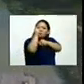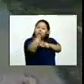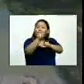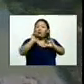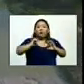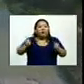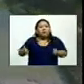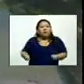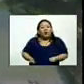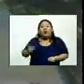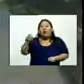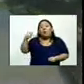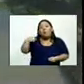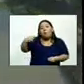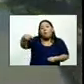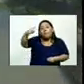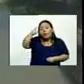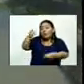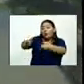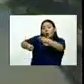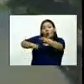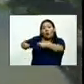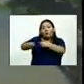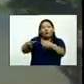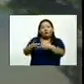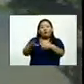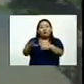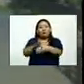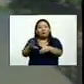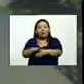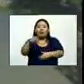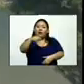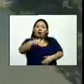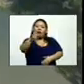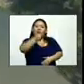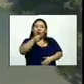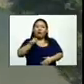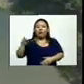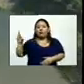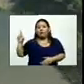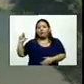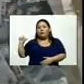juicio del gobierno son manipulados por el partido de izquierda. Un informe de Raúl Hernández.